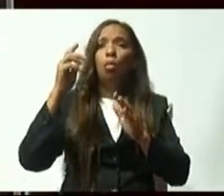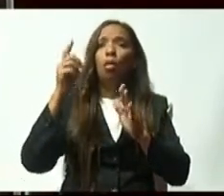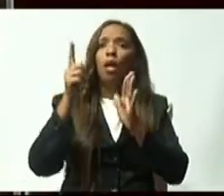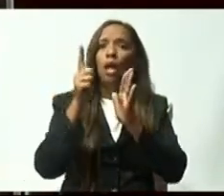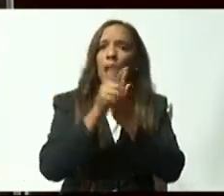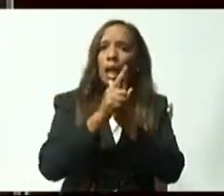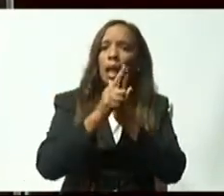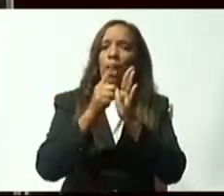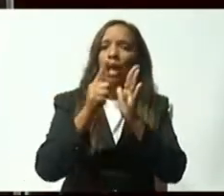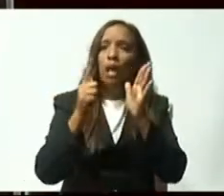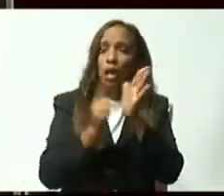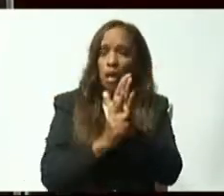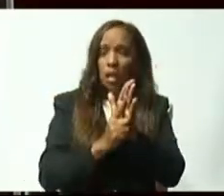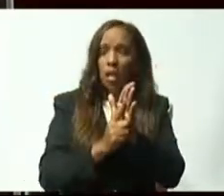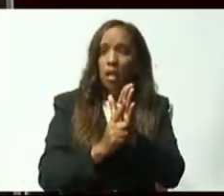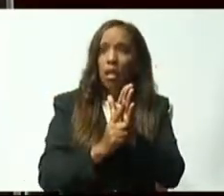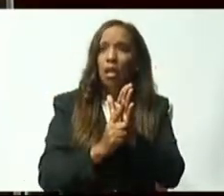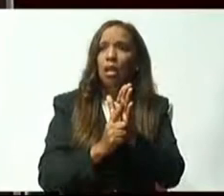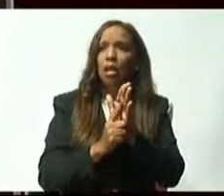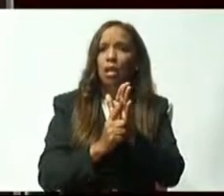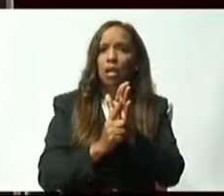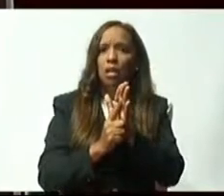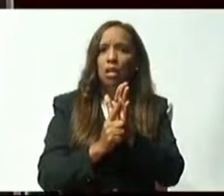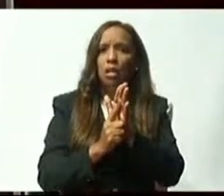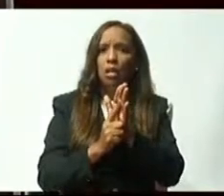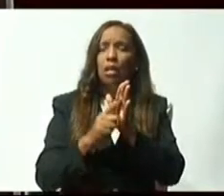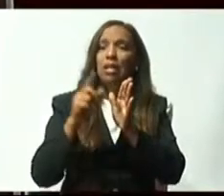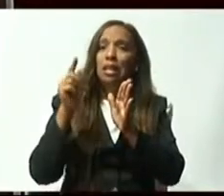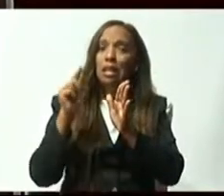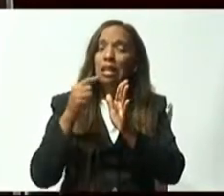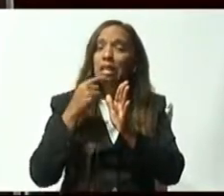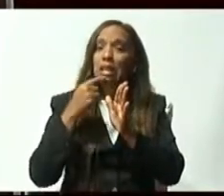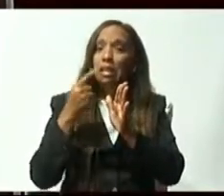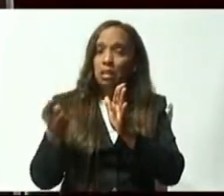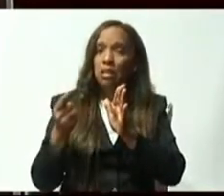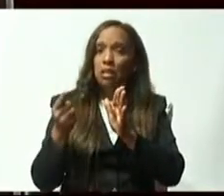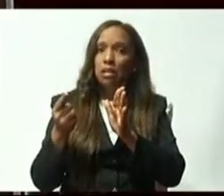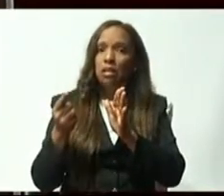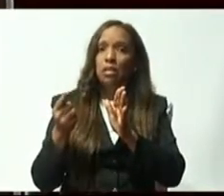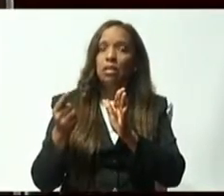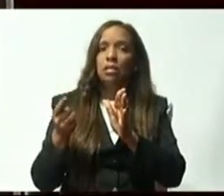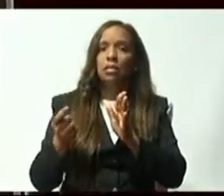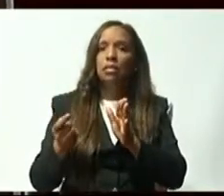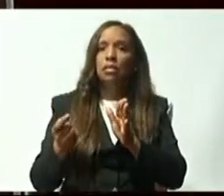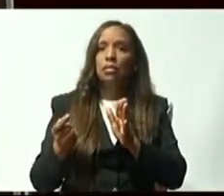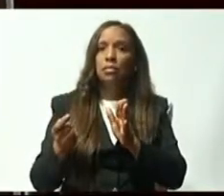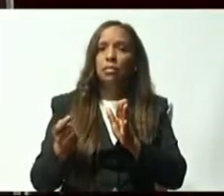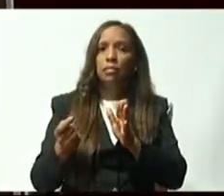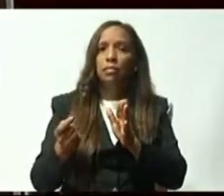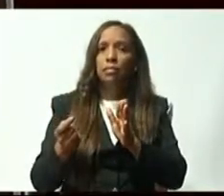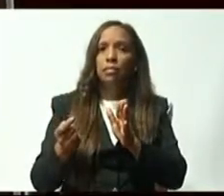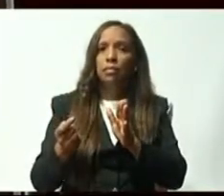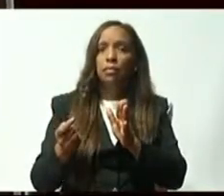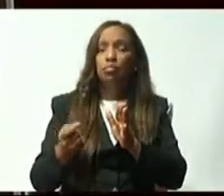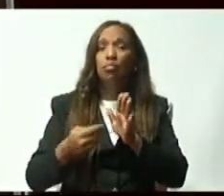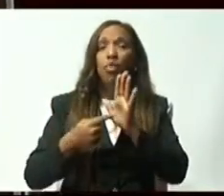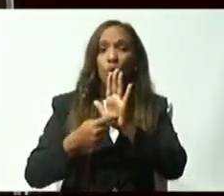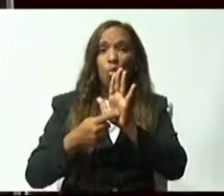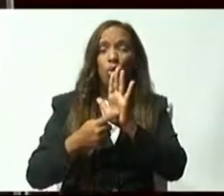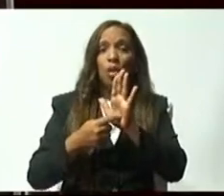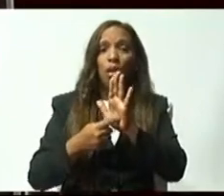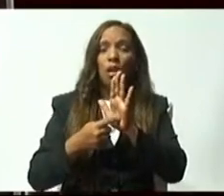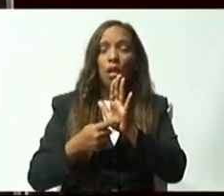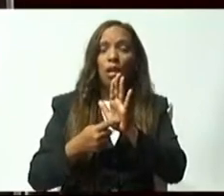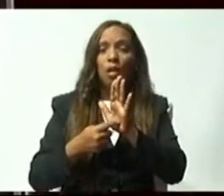como yo no tengo a dónde me comuniquen, yo vine en un taxi aquí ahora mismo. Porque tenía